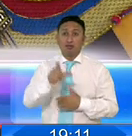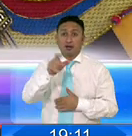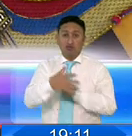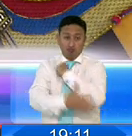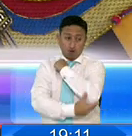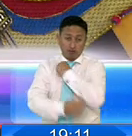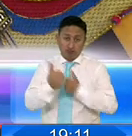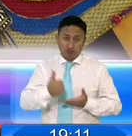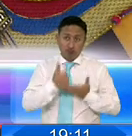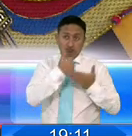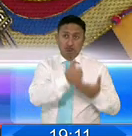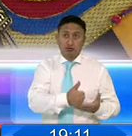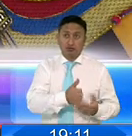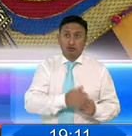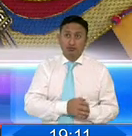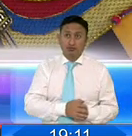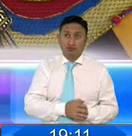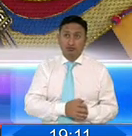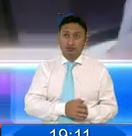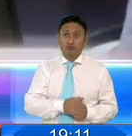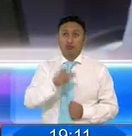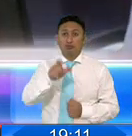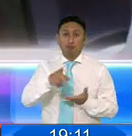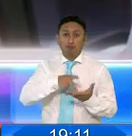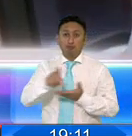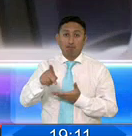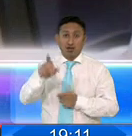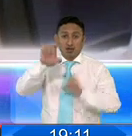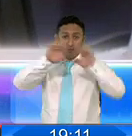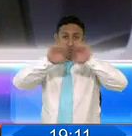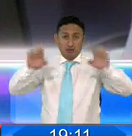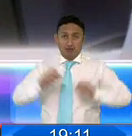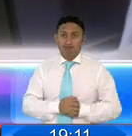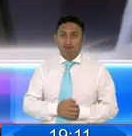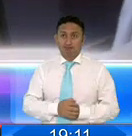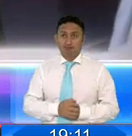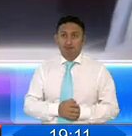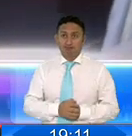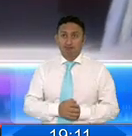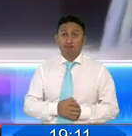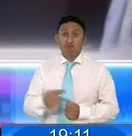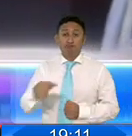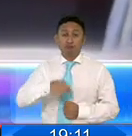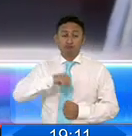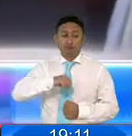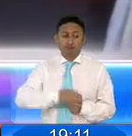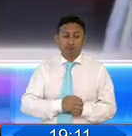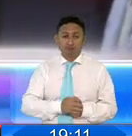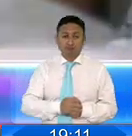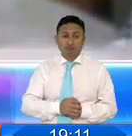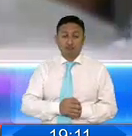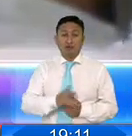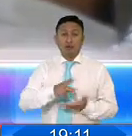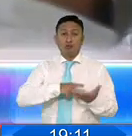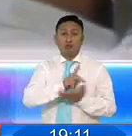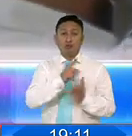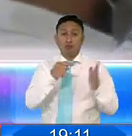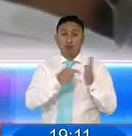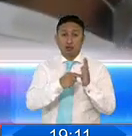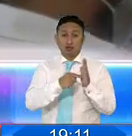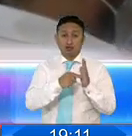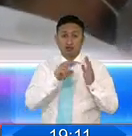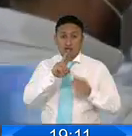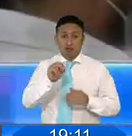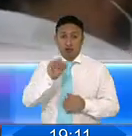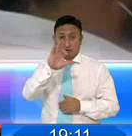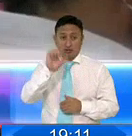pobres, atender a los proveedores. Pese a las críticas, destacaron la importancia del anticipo del impuesto a la renta, con lo que se